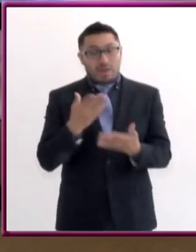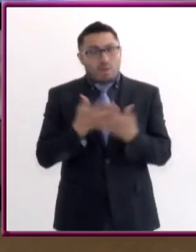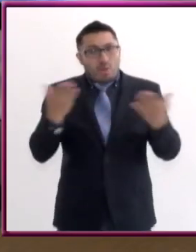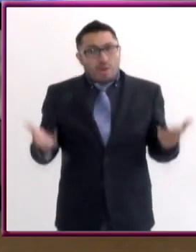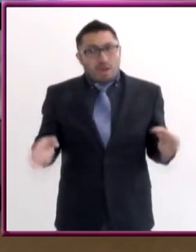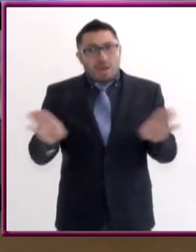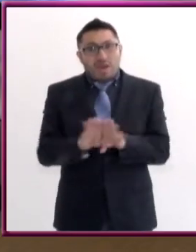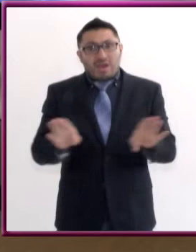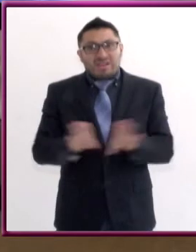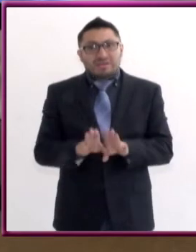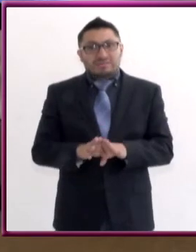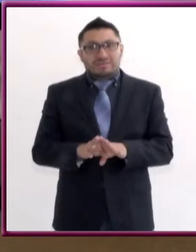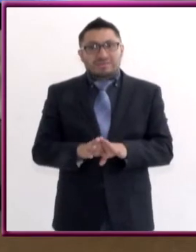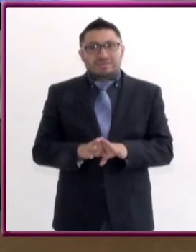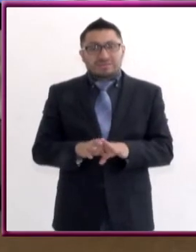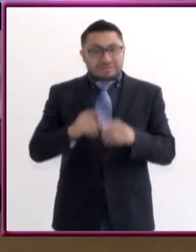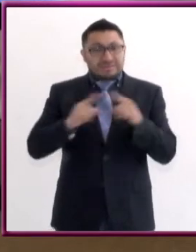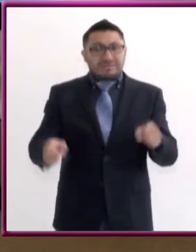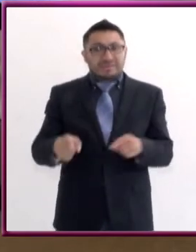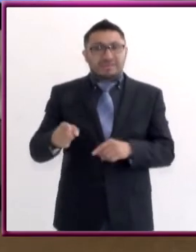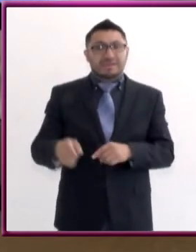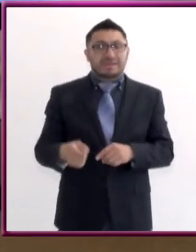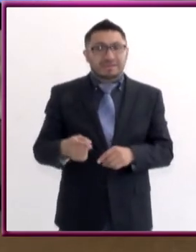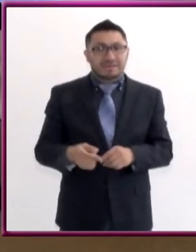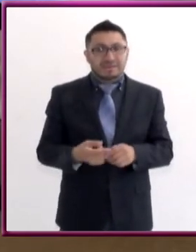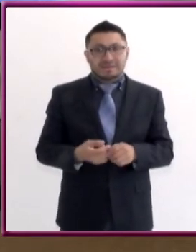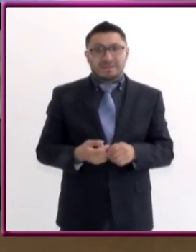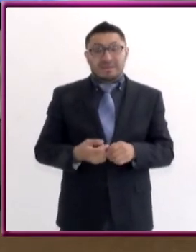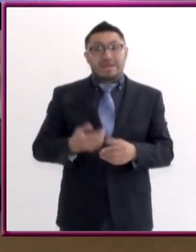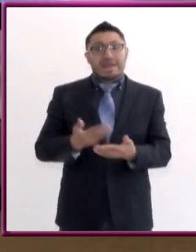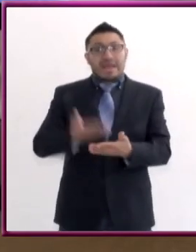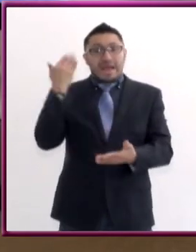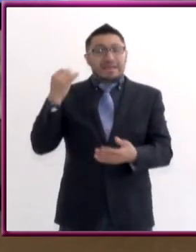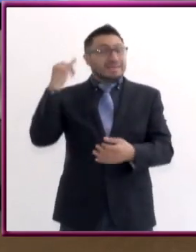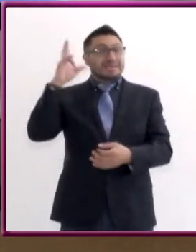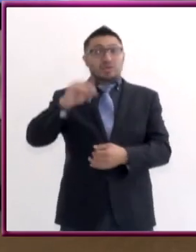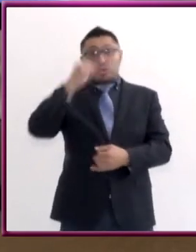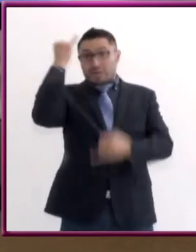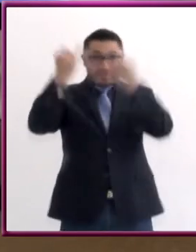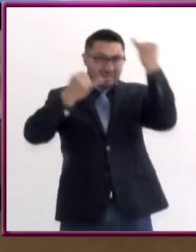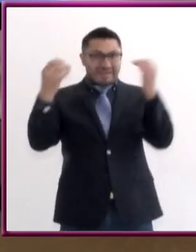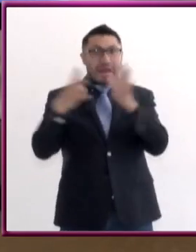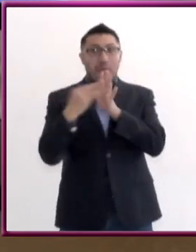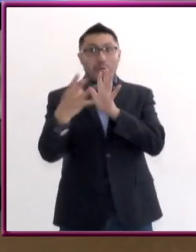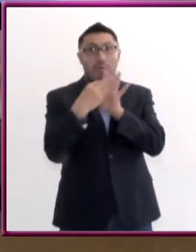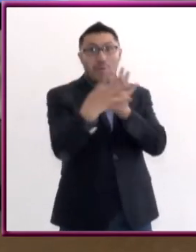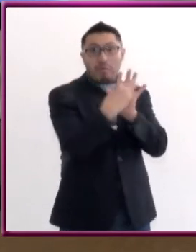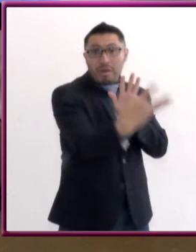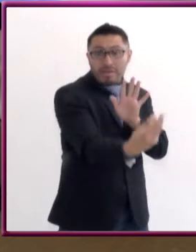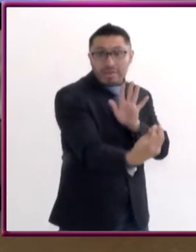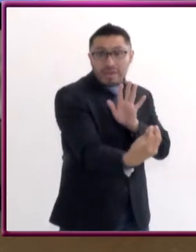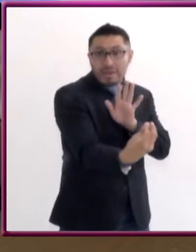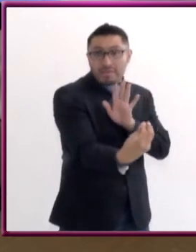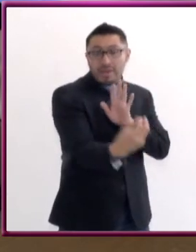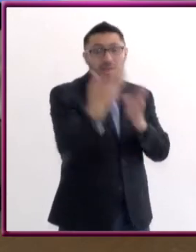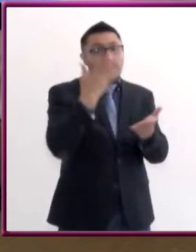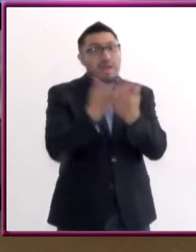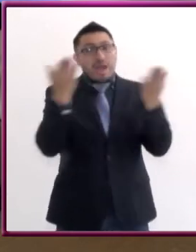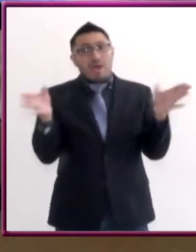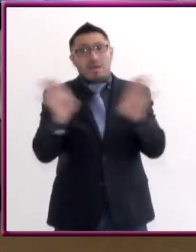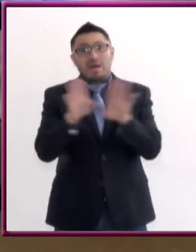siquiera podíamos considerar conscientemente. Ahora nos damos cuenta de que hasta el hecho